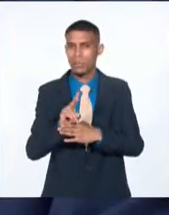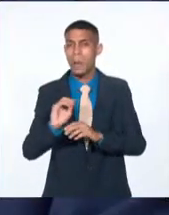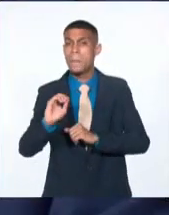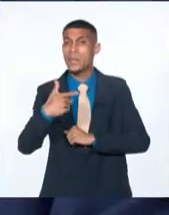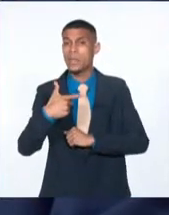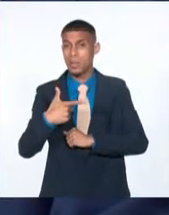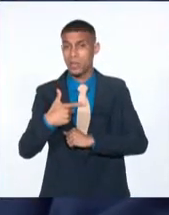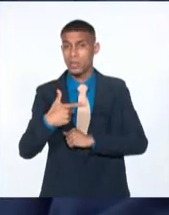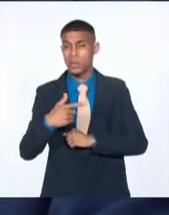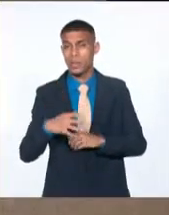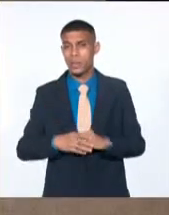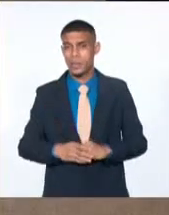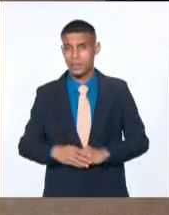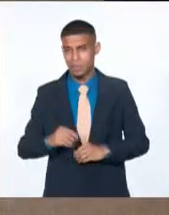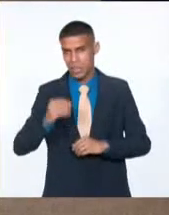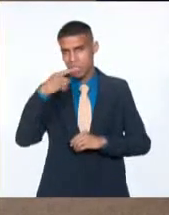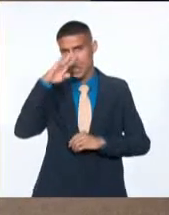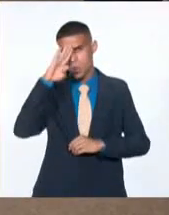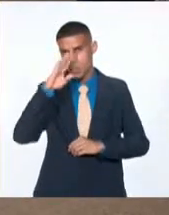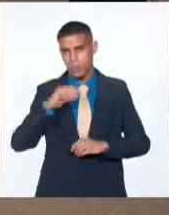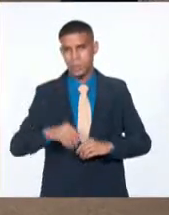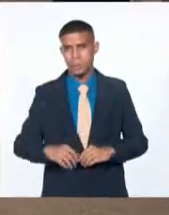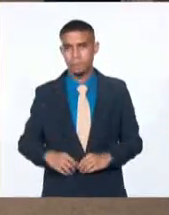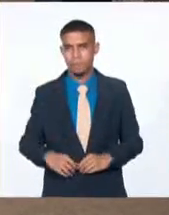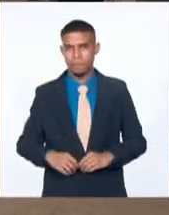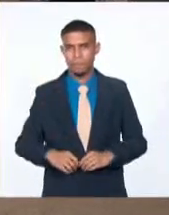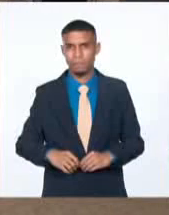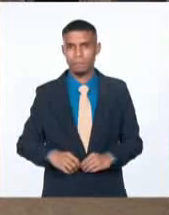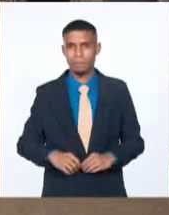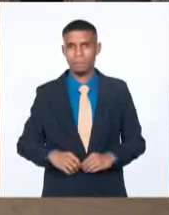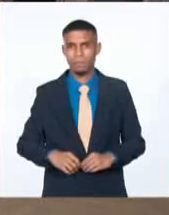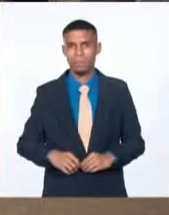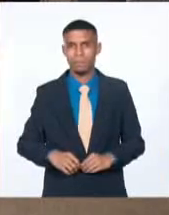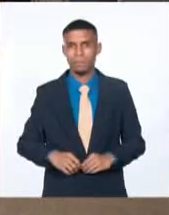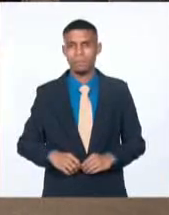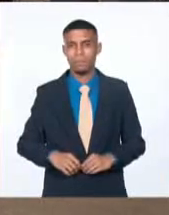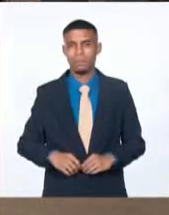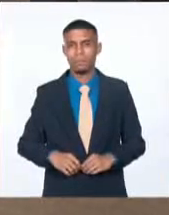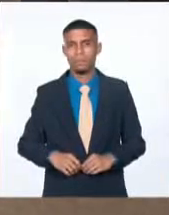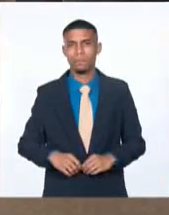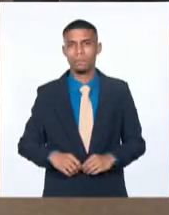de la República, Salvador Valdés Mesa. Desde